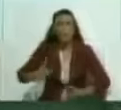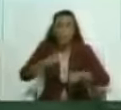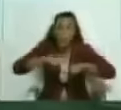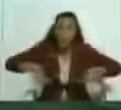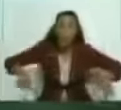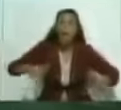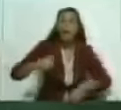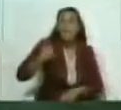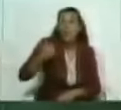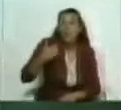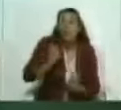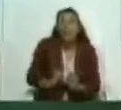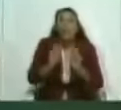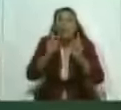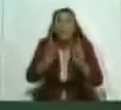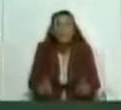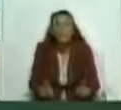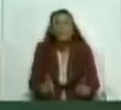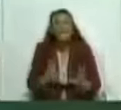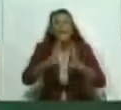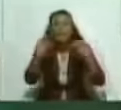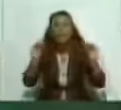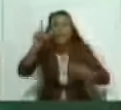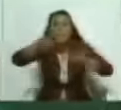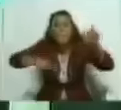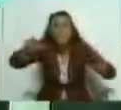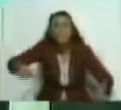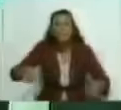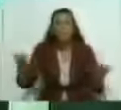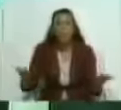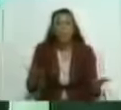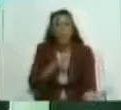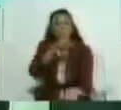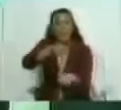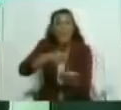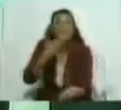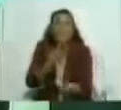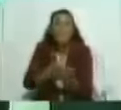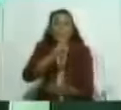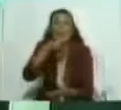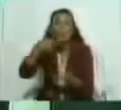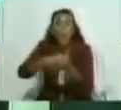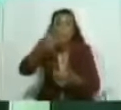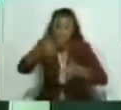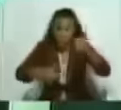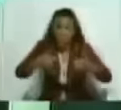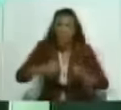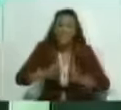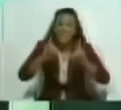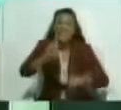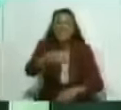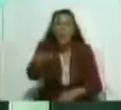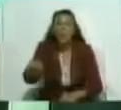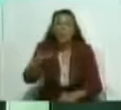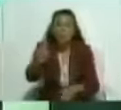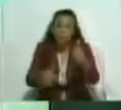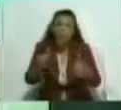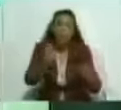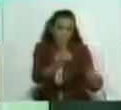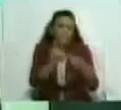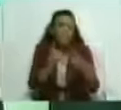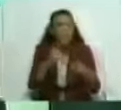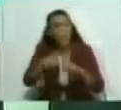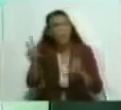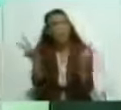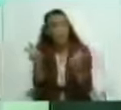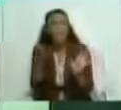debate aprovechar la oportunidad que todos los que hoy presentamos nuestro nombre para que el pueblo decida, podamos debatir entre otras